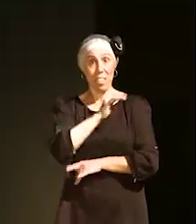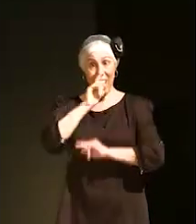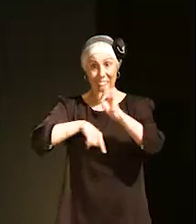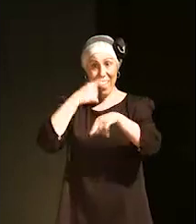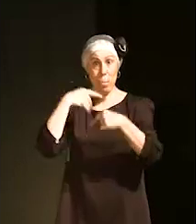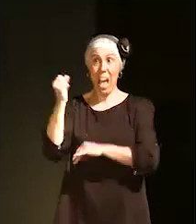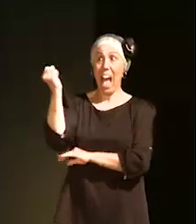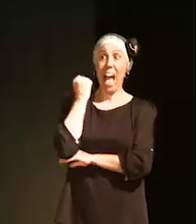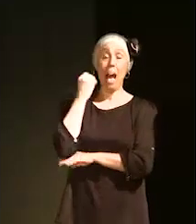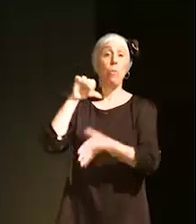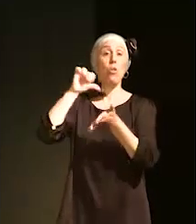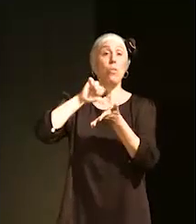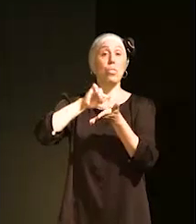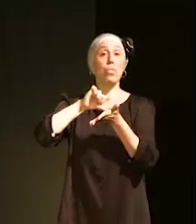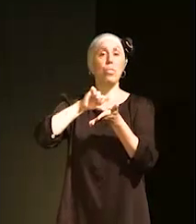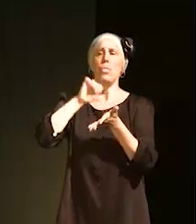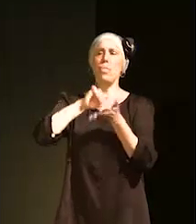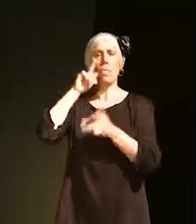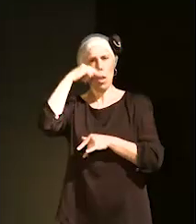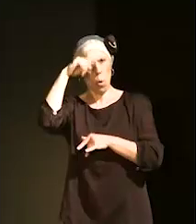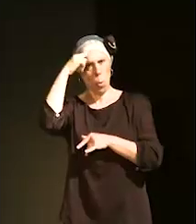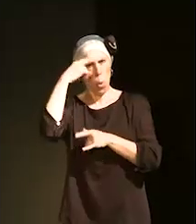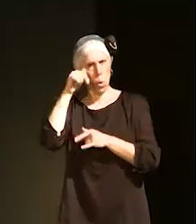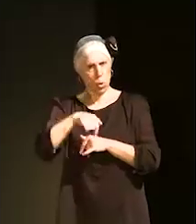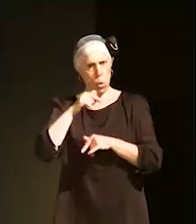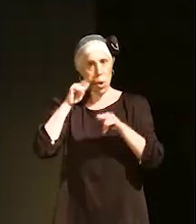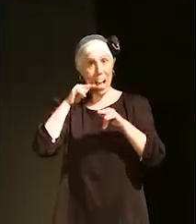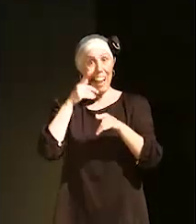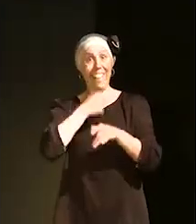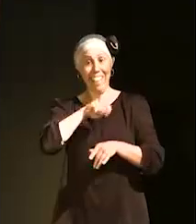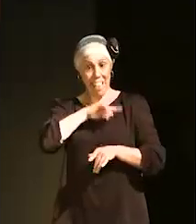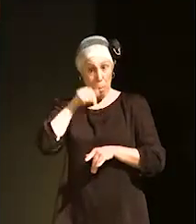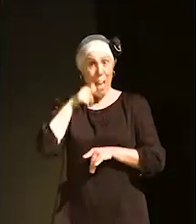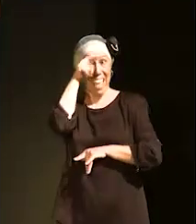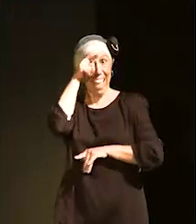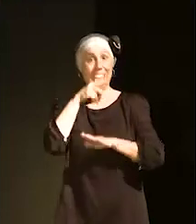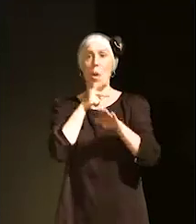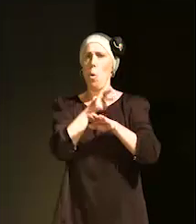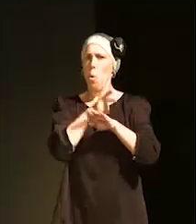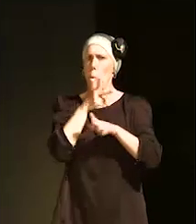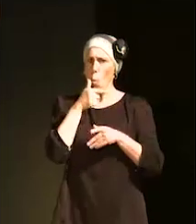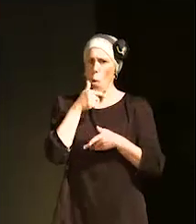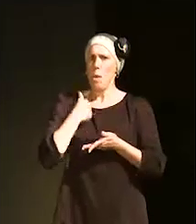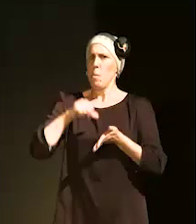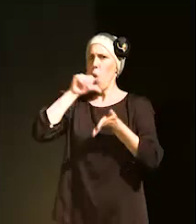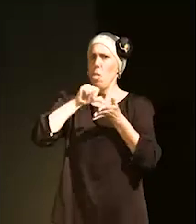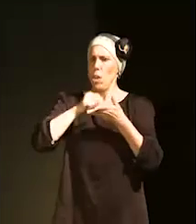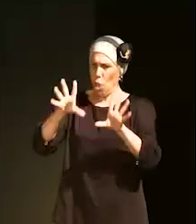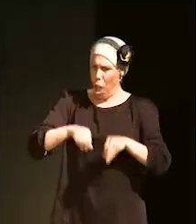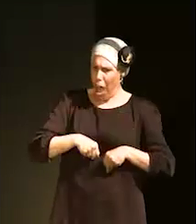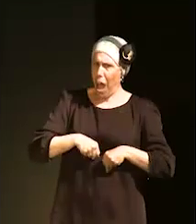del centro de centro cultural de españa en guatemala quien las acoge y les abre un espacio